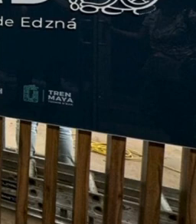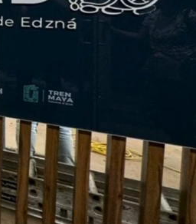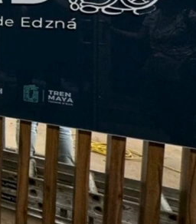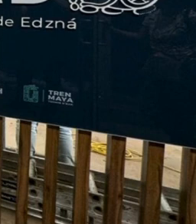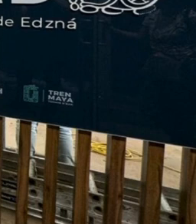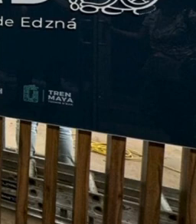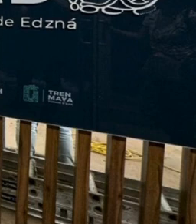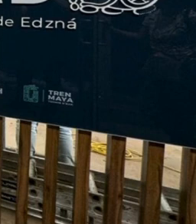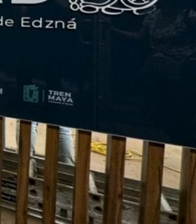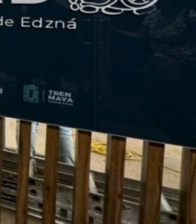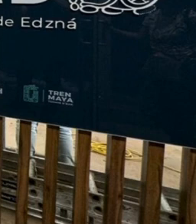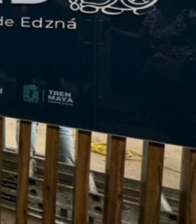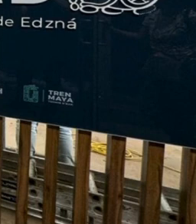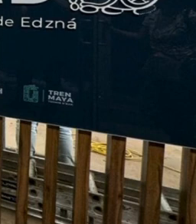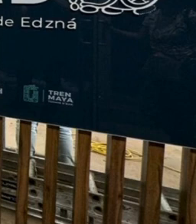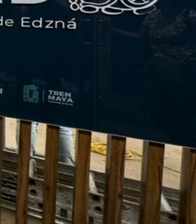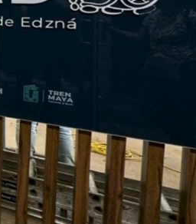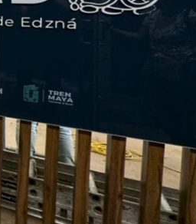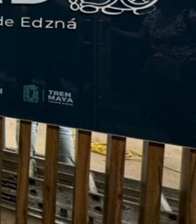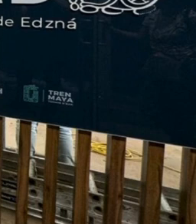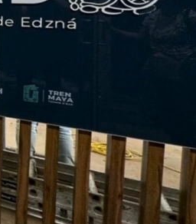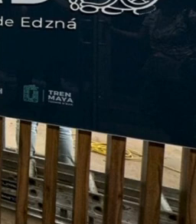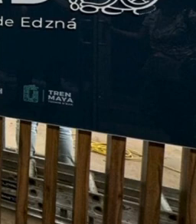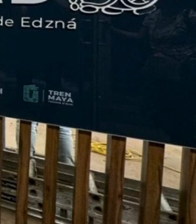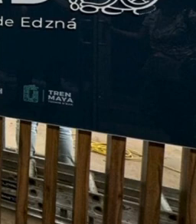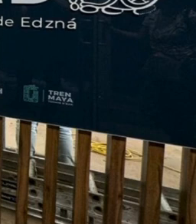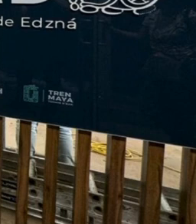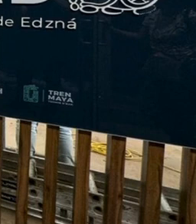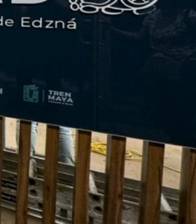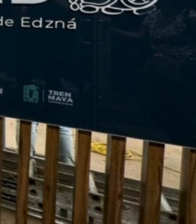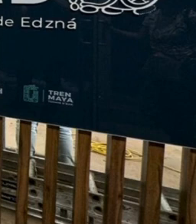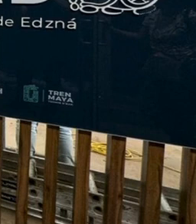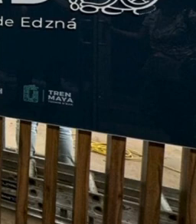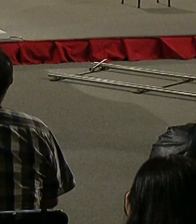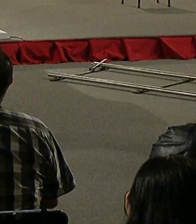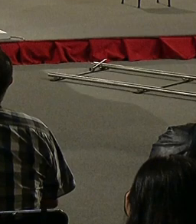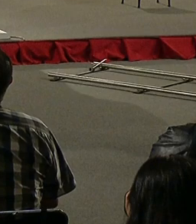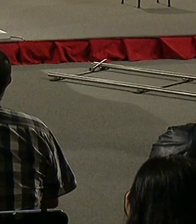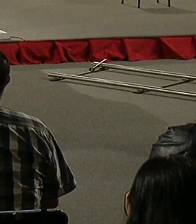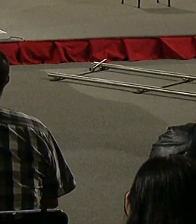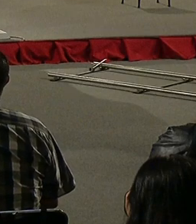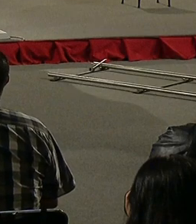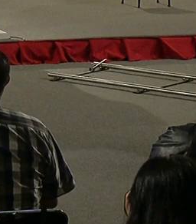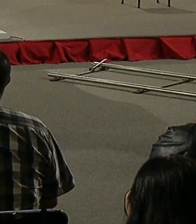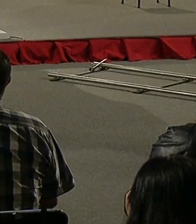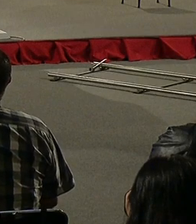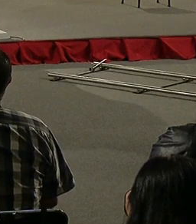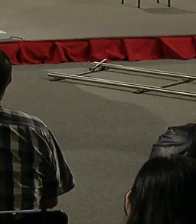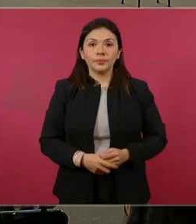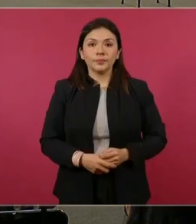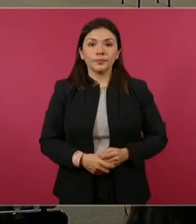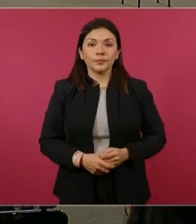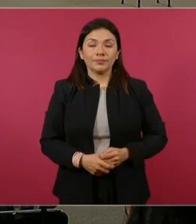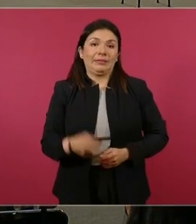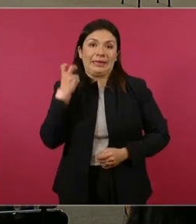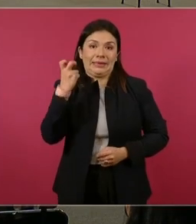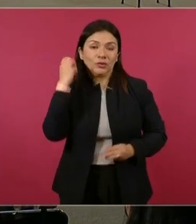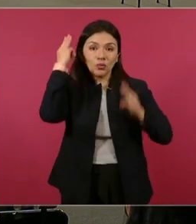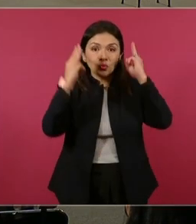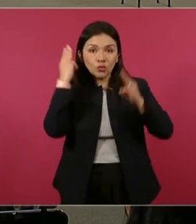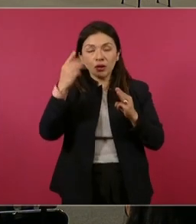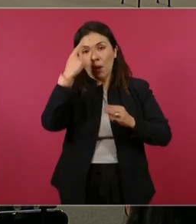de museos que estamos habilitando para la satisfacción, para el disfrute del público,